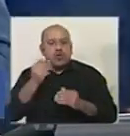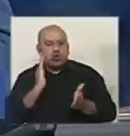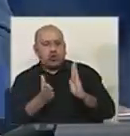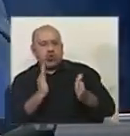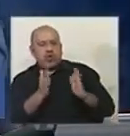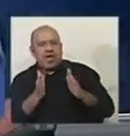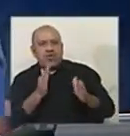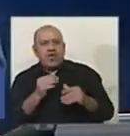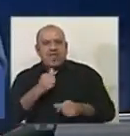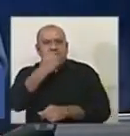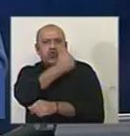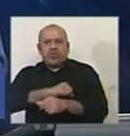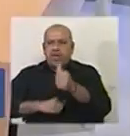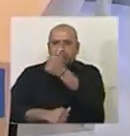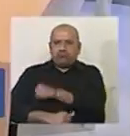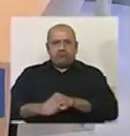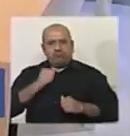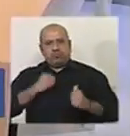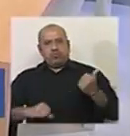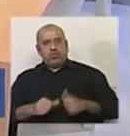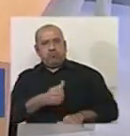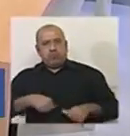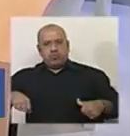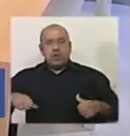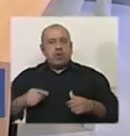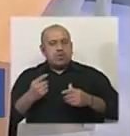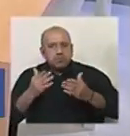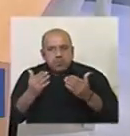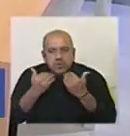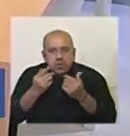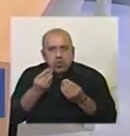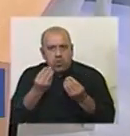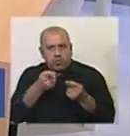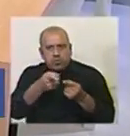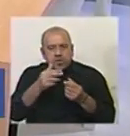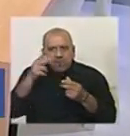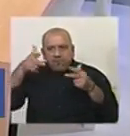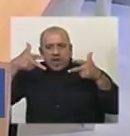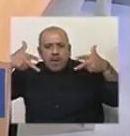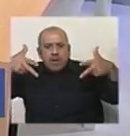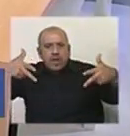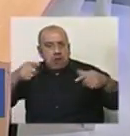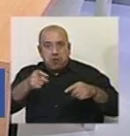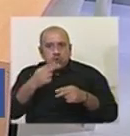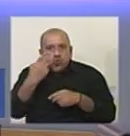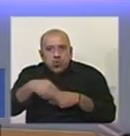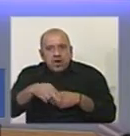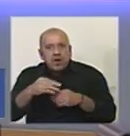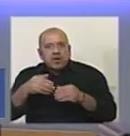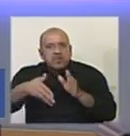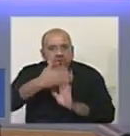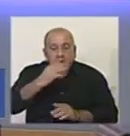asesinado y descuartizado, bueno, en el consulado. No se sabía de su paradero, sabíamos que no había salido, claro, del consulado. O sea, su novia prometida, que se iban a casar esa